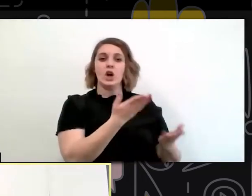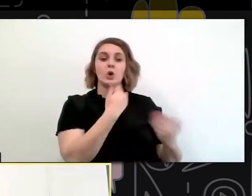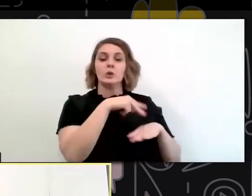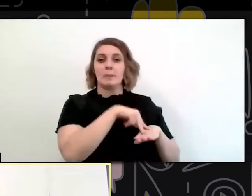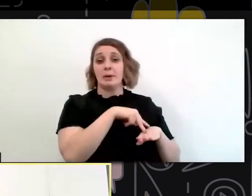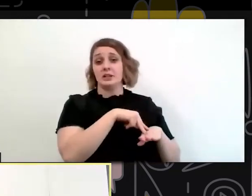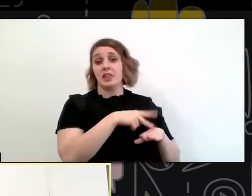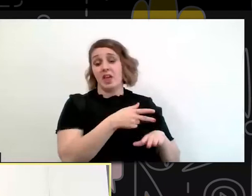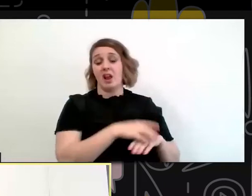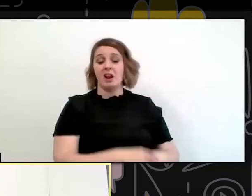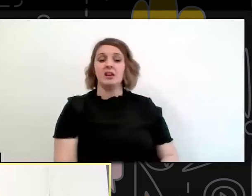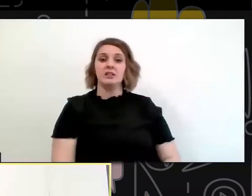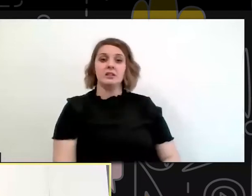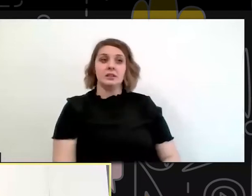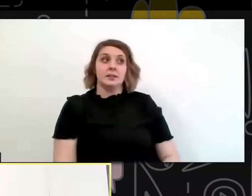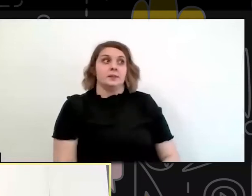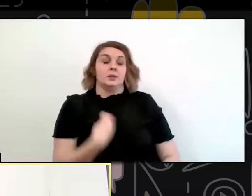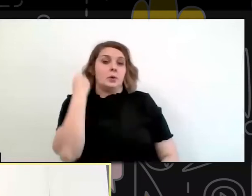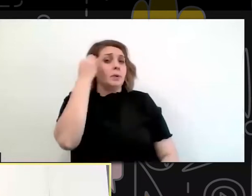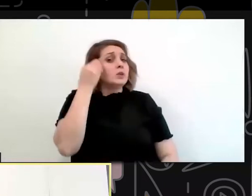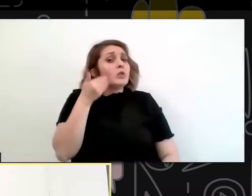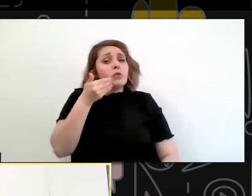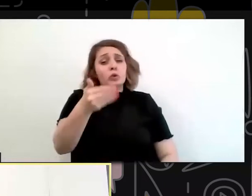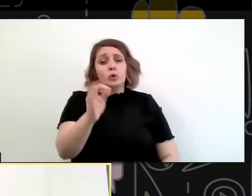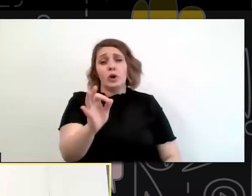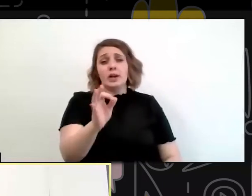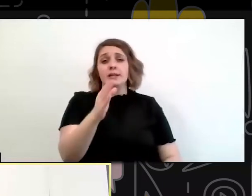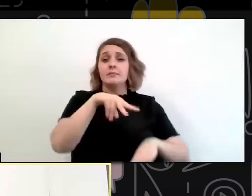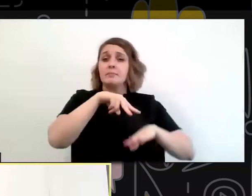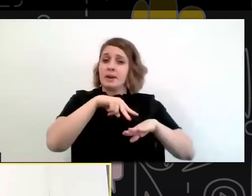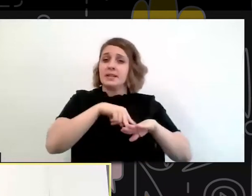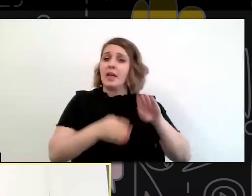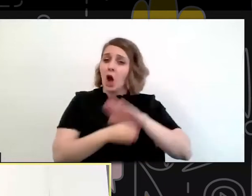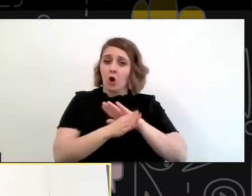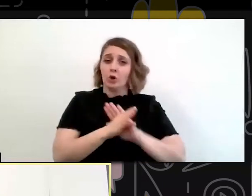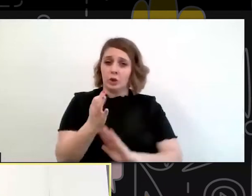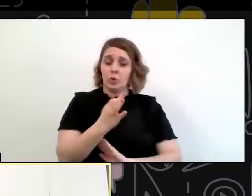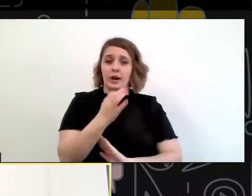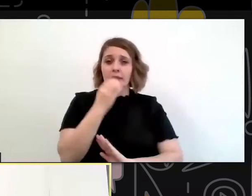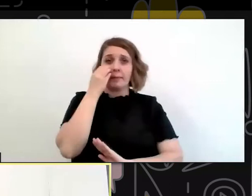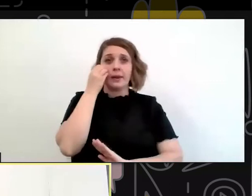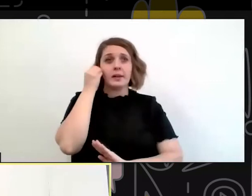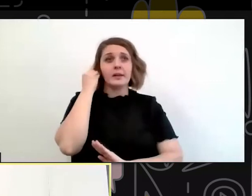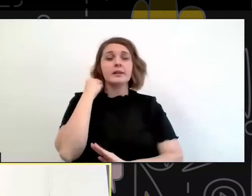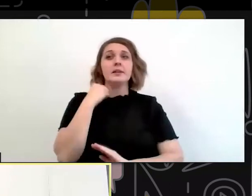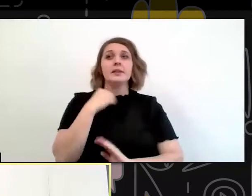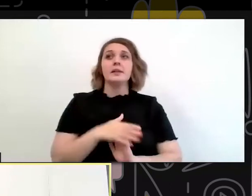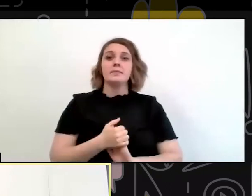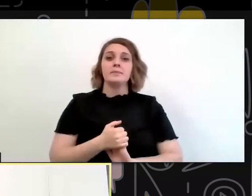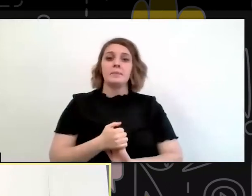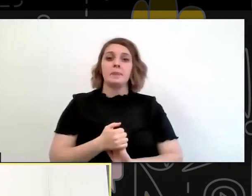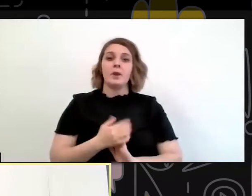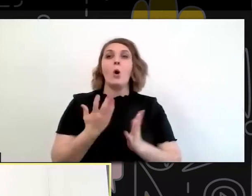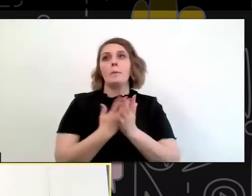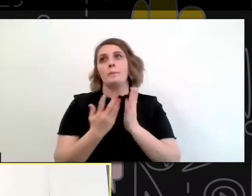presencial. Y yo creo que el futuro pasa por eso, por la consulta presencial y una consulta mixta, presencial